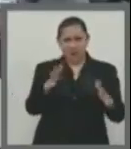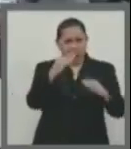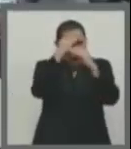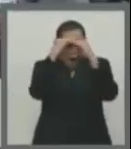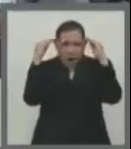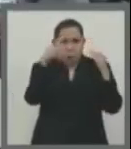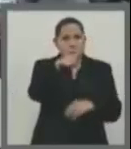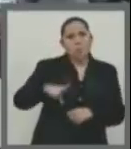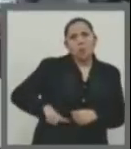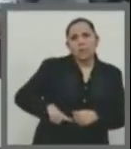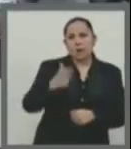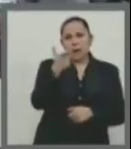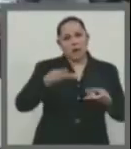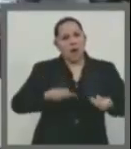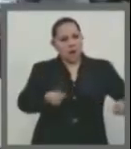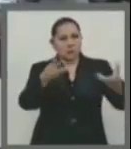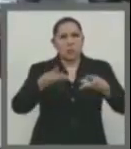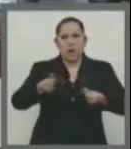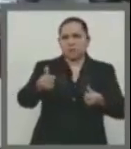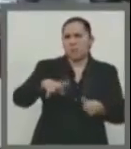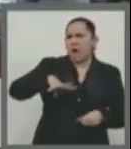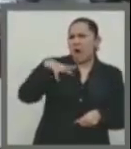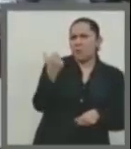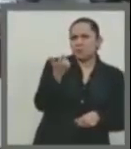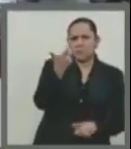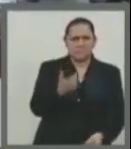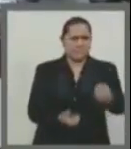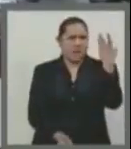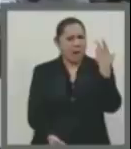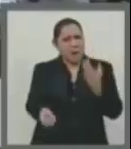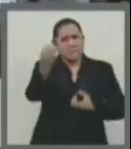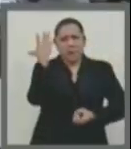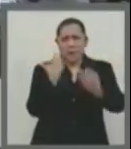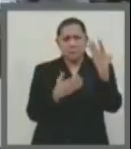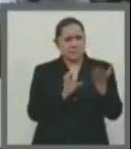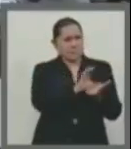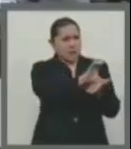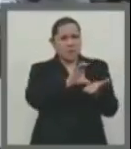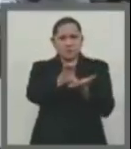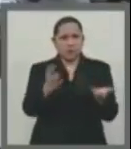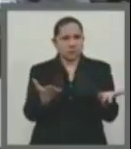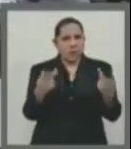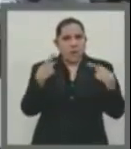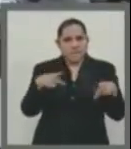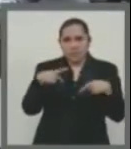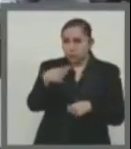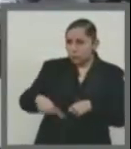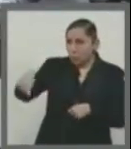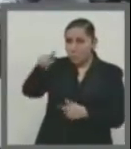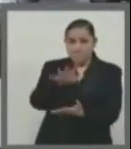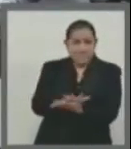prisa? Porque van años de abuso, porque mientras el salario de la gran mayoría de los mexicanos ha perdido